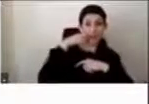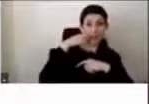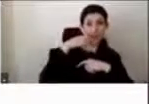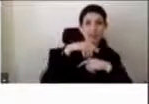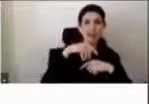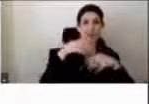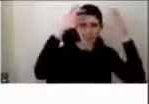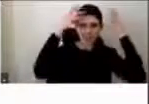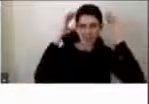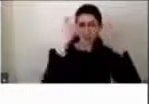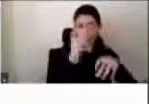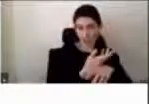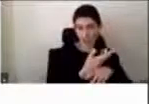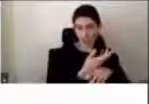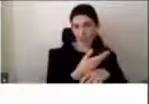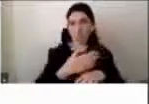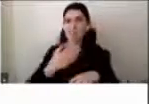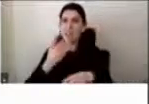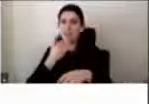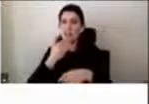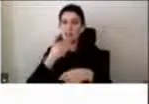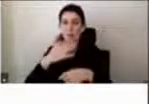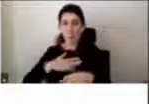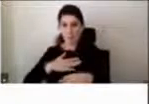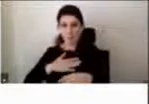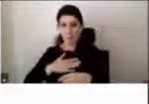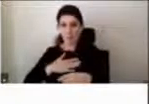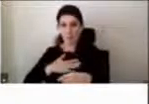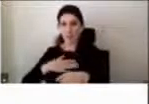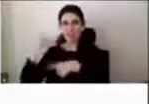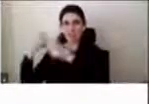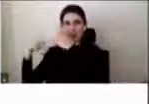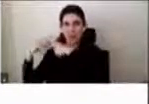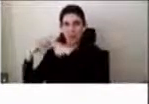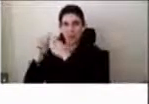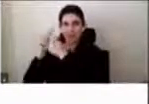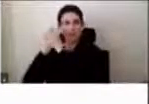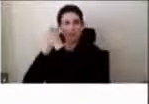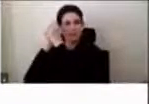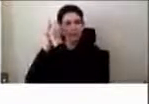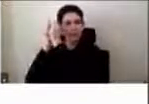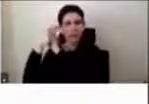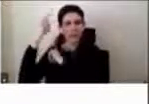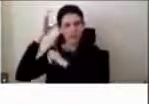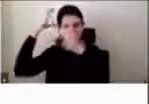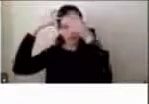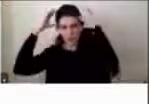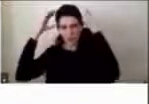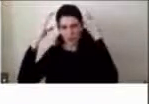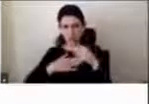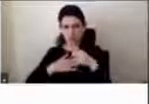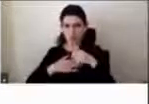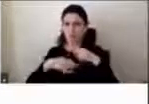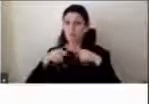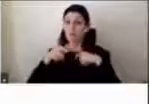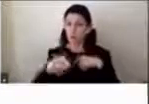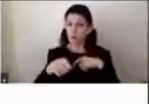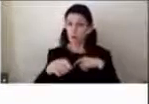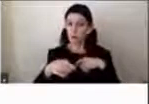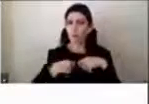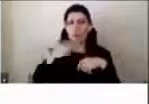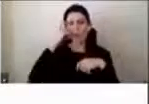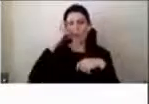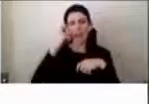contexto de transformaciones y de interacciones, a partir de esa idea, es que me pareció interesante incorporar la idea del juego y